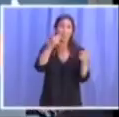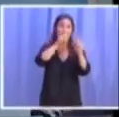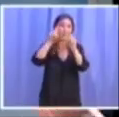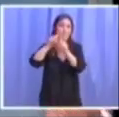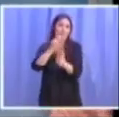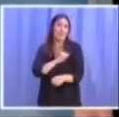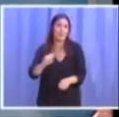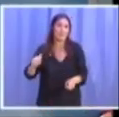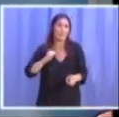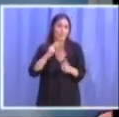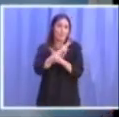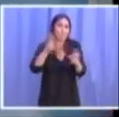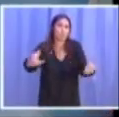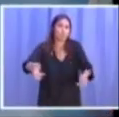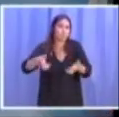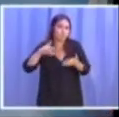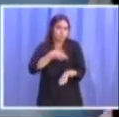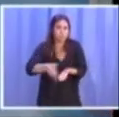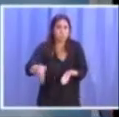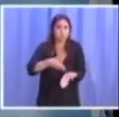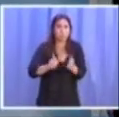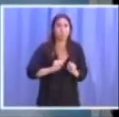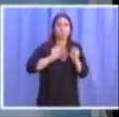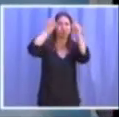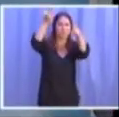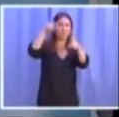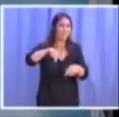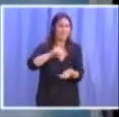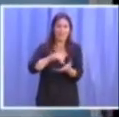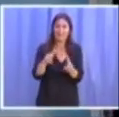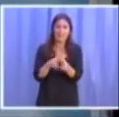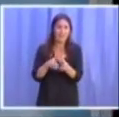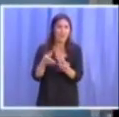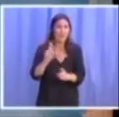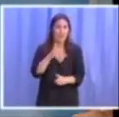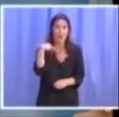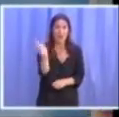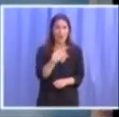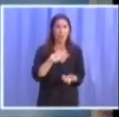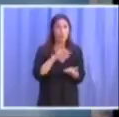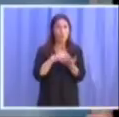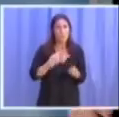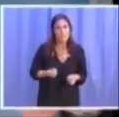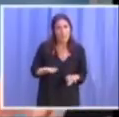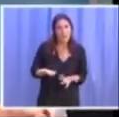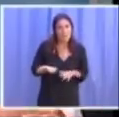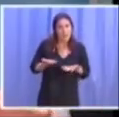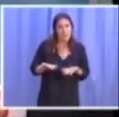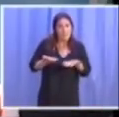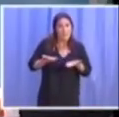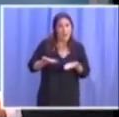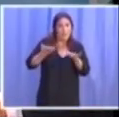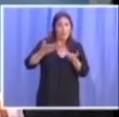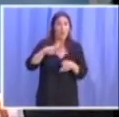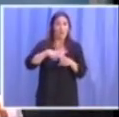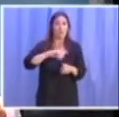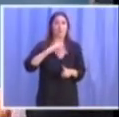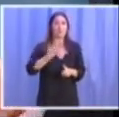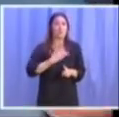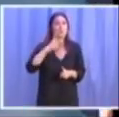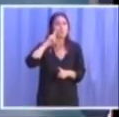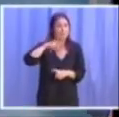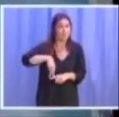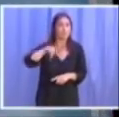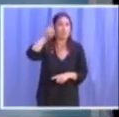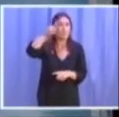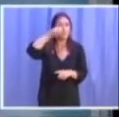privadas se embolsan beneficios millonarios que se van fuera de Granada y nos cuestan los servicios cada vez más. Esto es lo que ha afrontado Manuela Carmena en Madrid, y